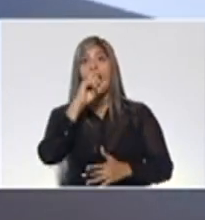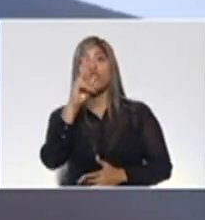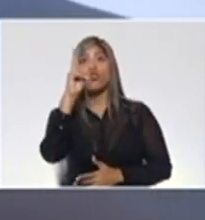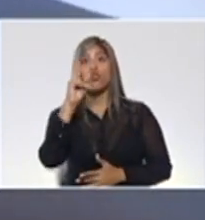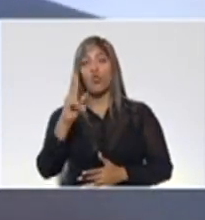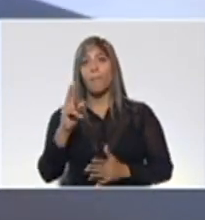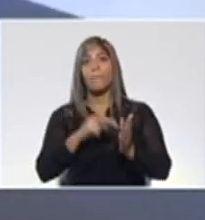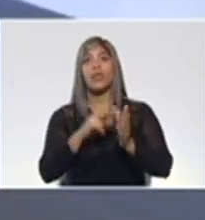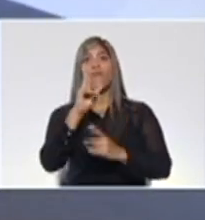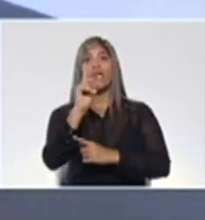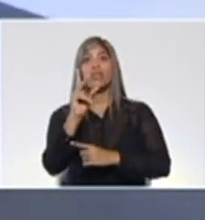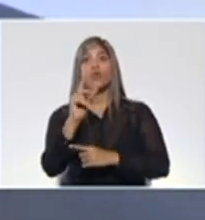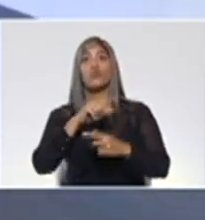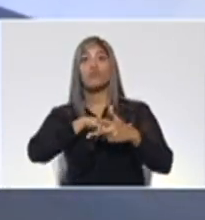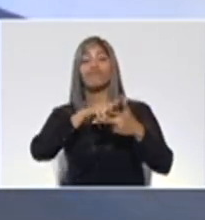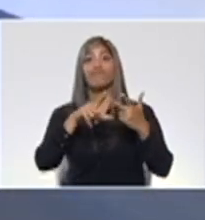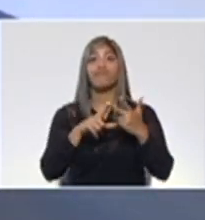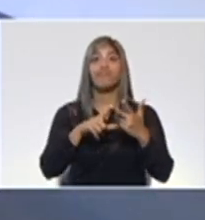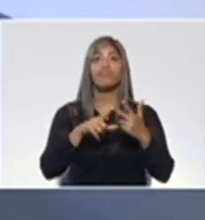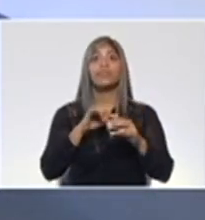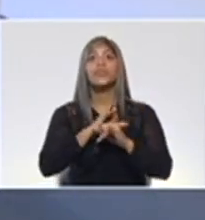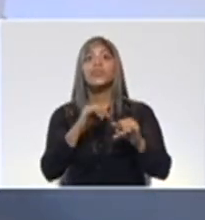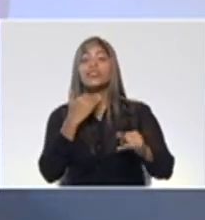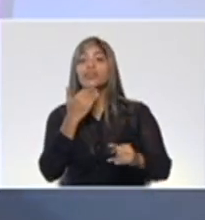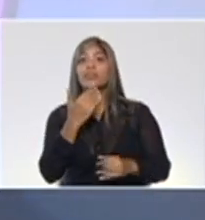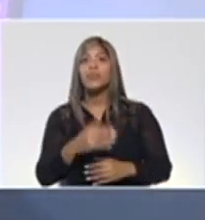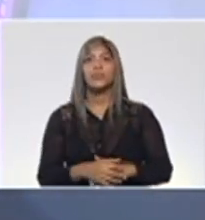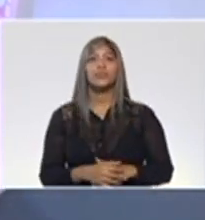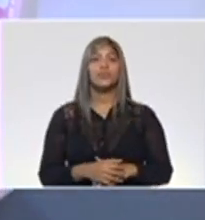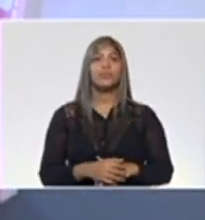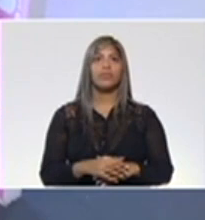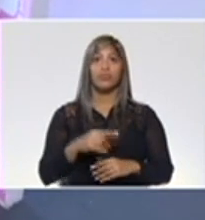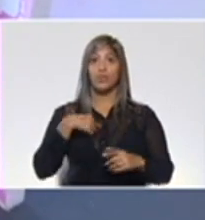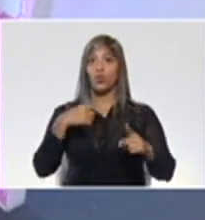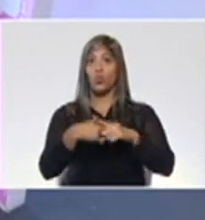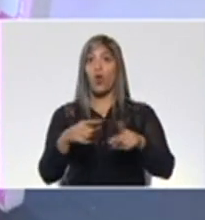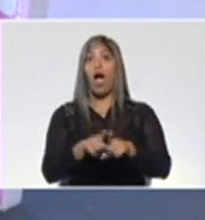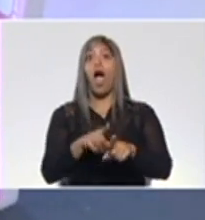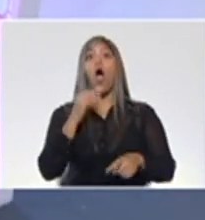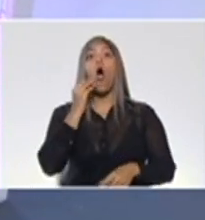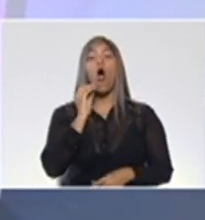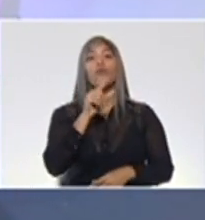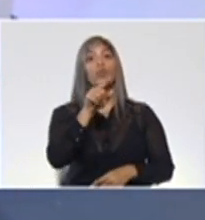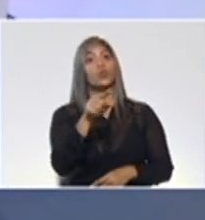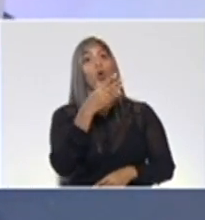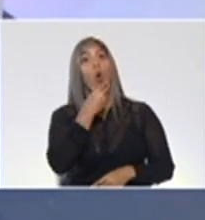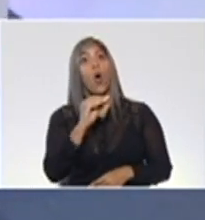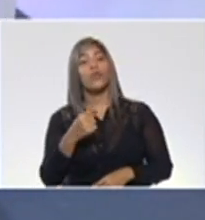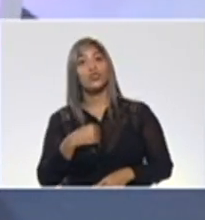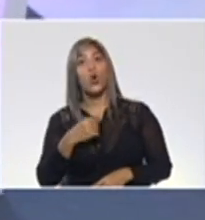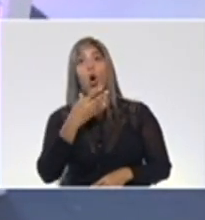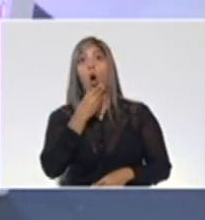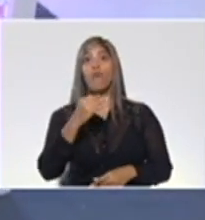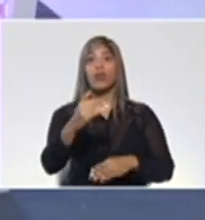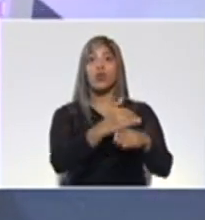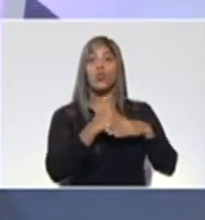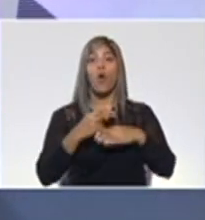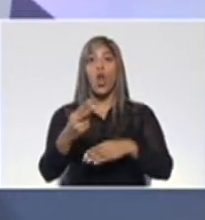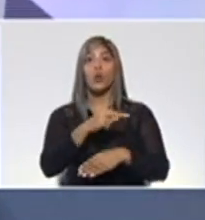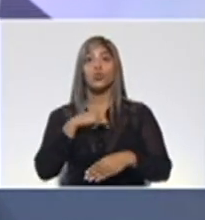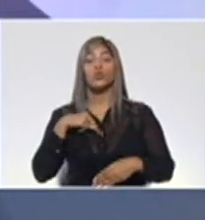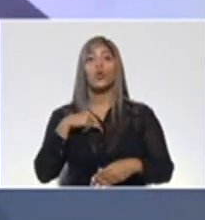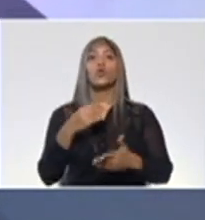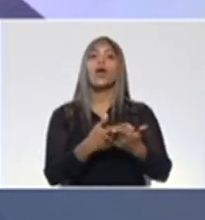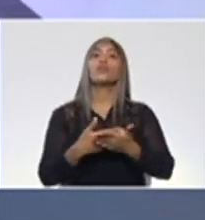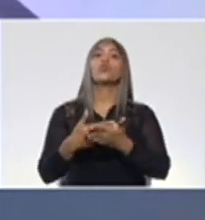2021, tercer momento pedagógico, en donde nos encontramos con jóvenes como tú, jóvenes como yo, jóvenes como nosotros,